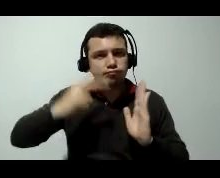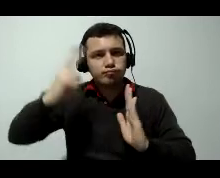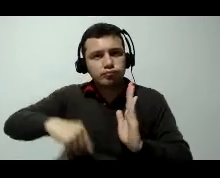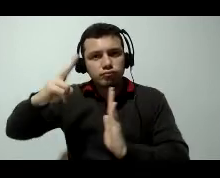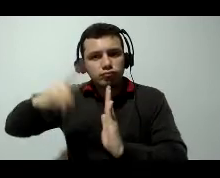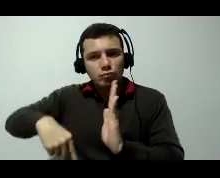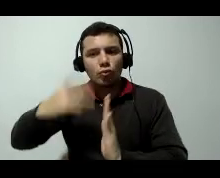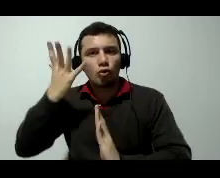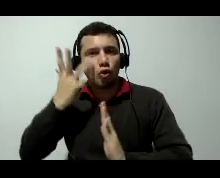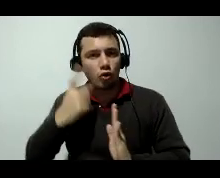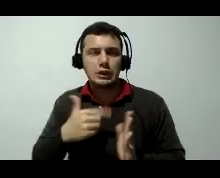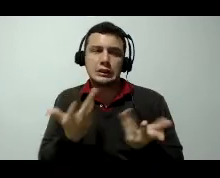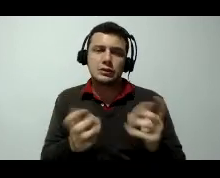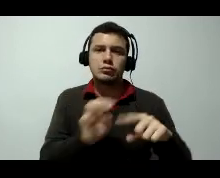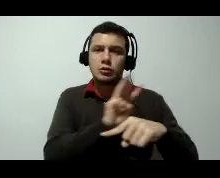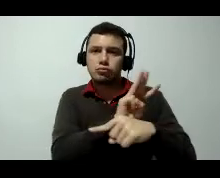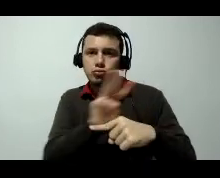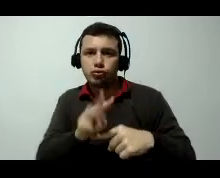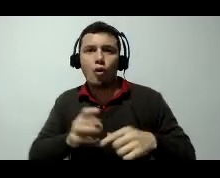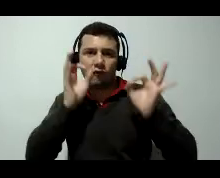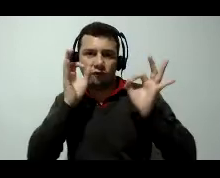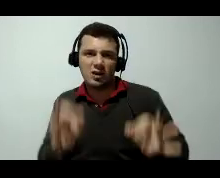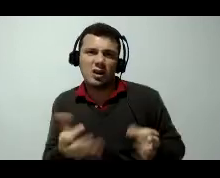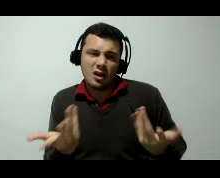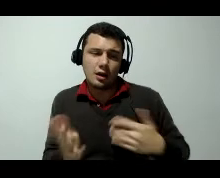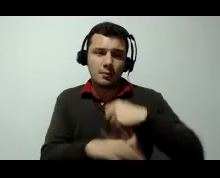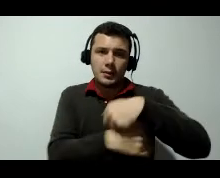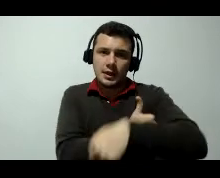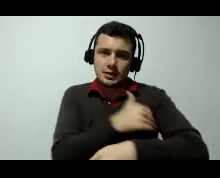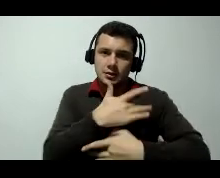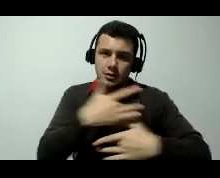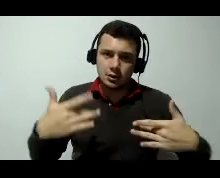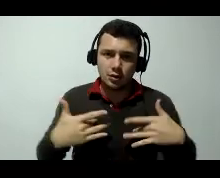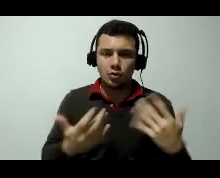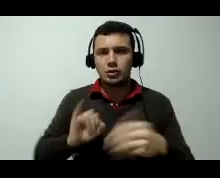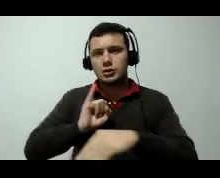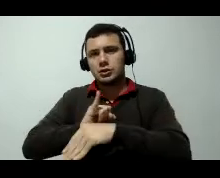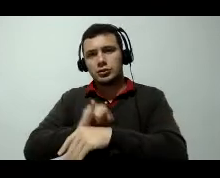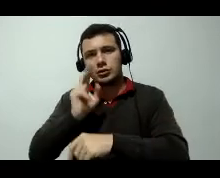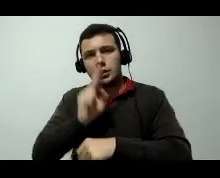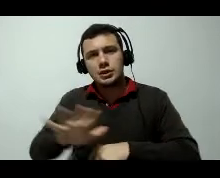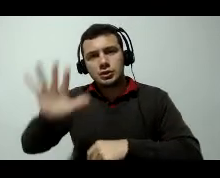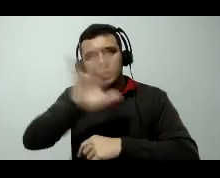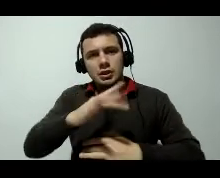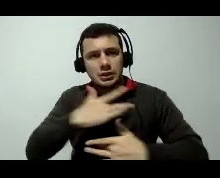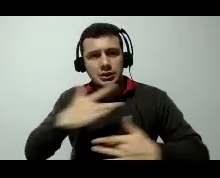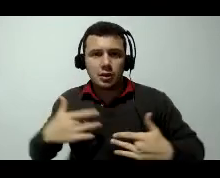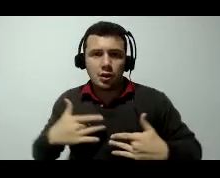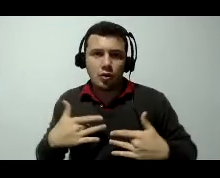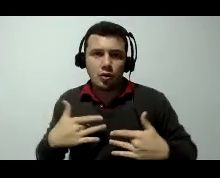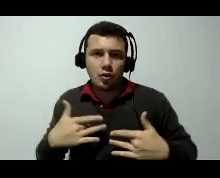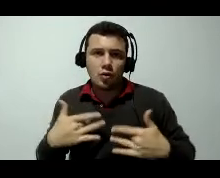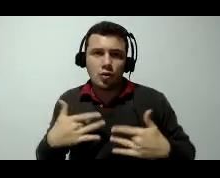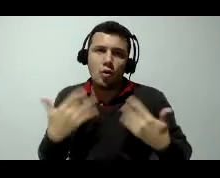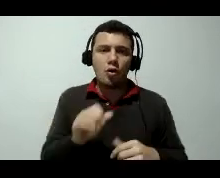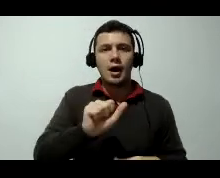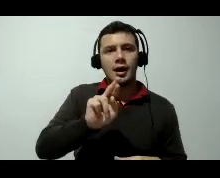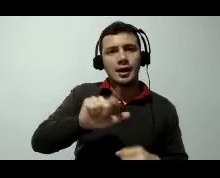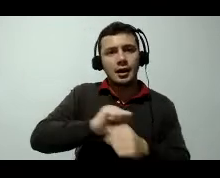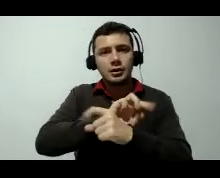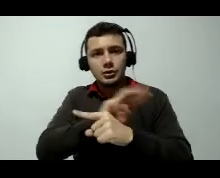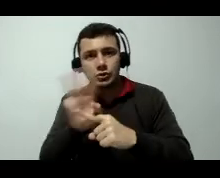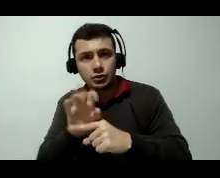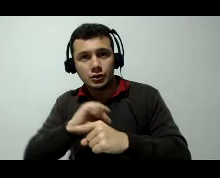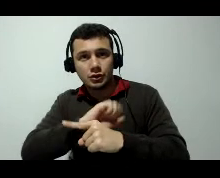páginas oficiales como la del Ministerio, la del Instituto Nacional de Salud, la de ARL Sura, para que ustedes puedan tener conocimiento de